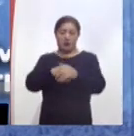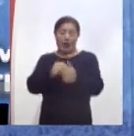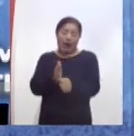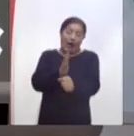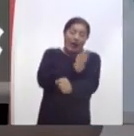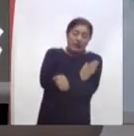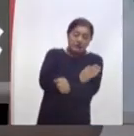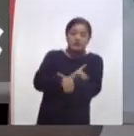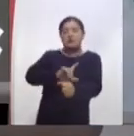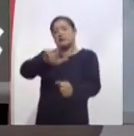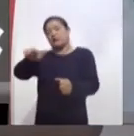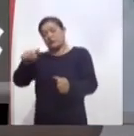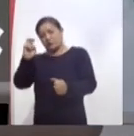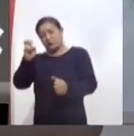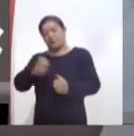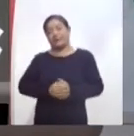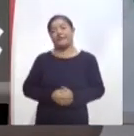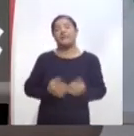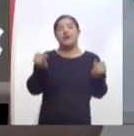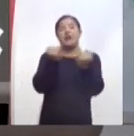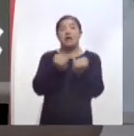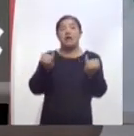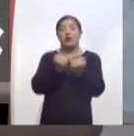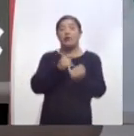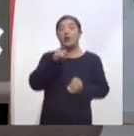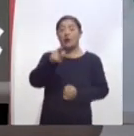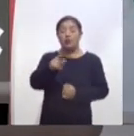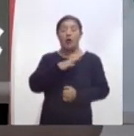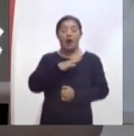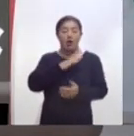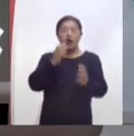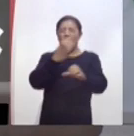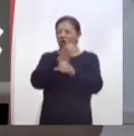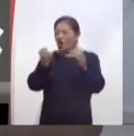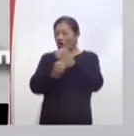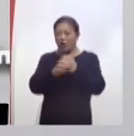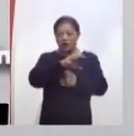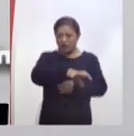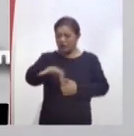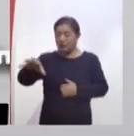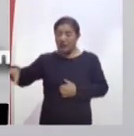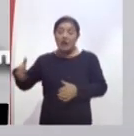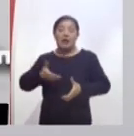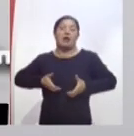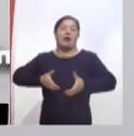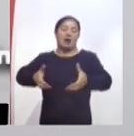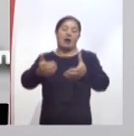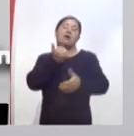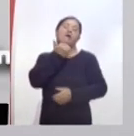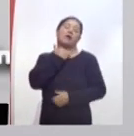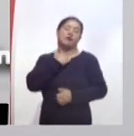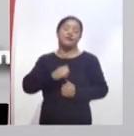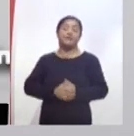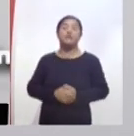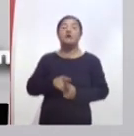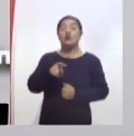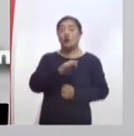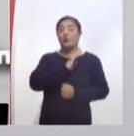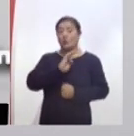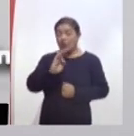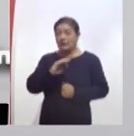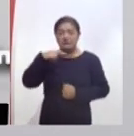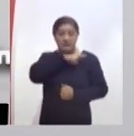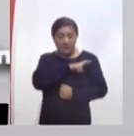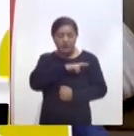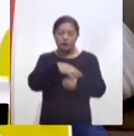de abordarlo. También hazlo si estás en contacto con objetos de uso común en la calle. Y en cuanto puedas, lávate las